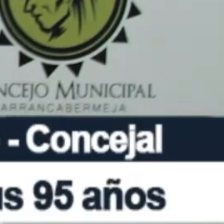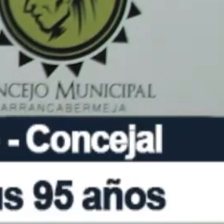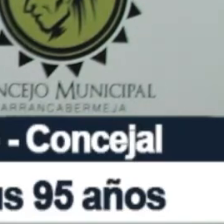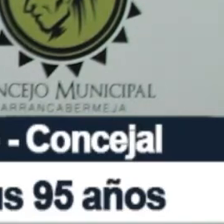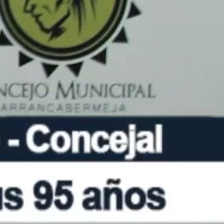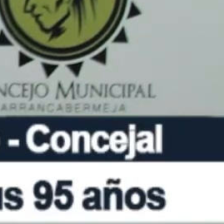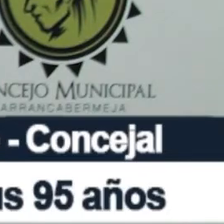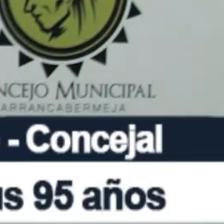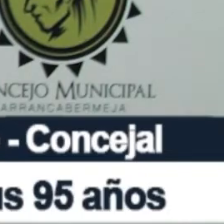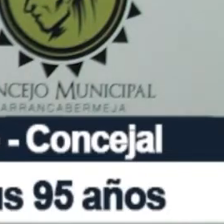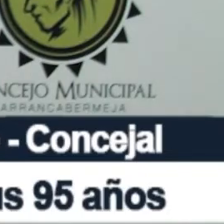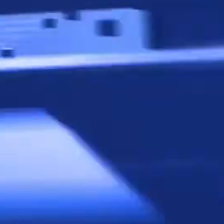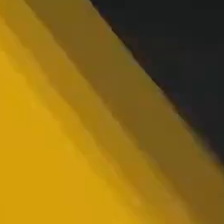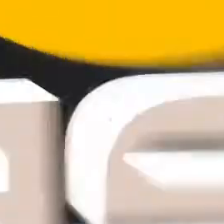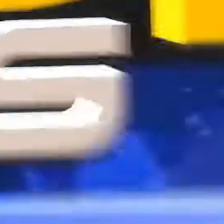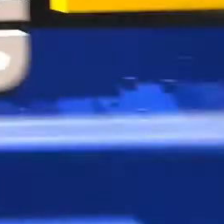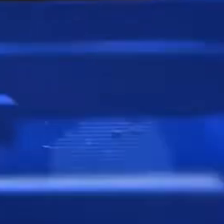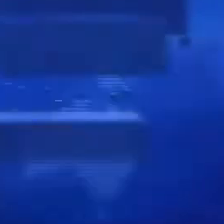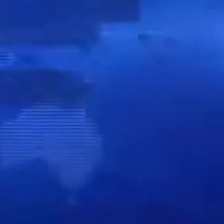y adultos.